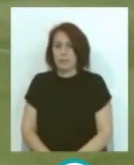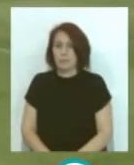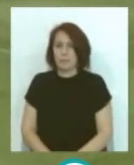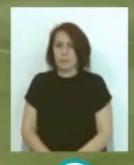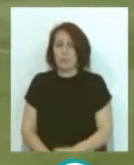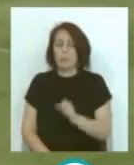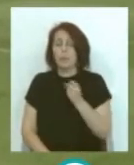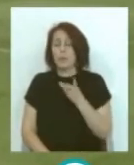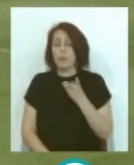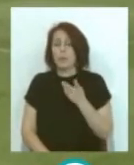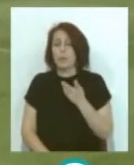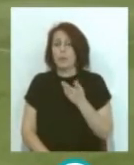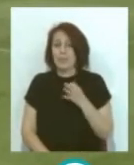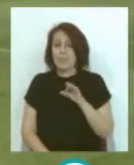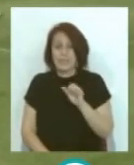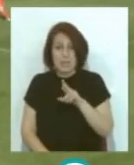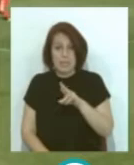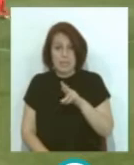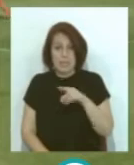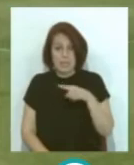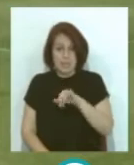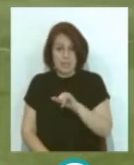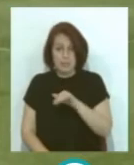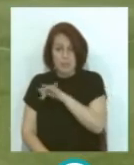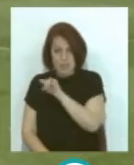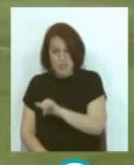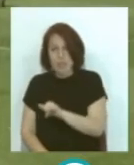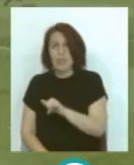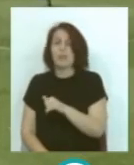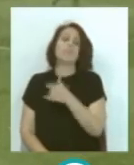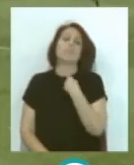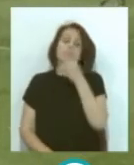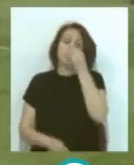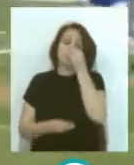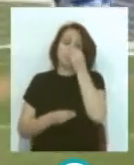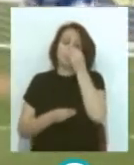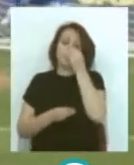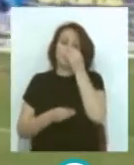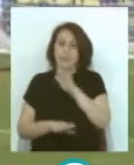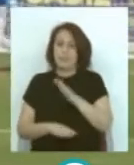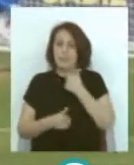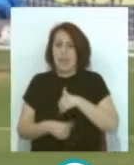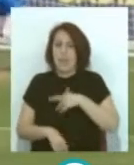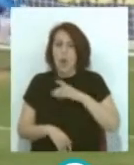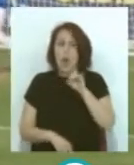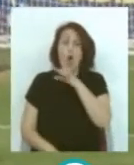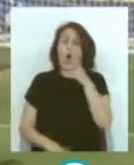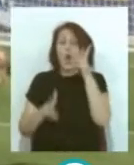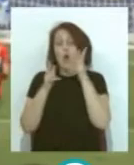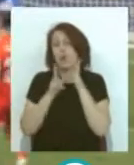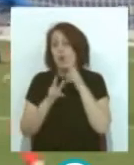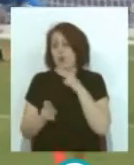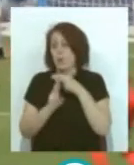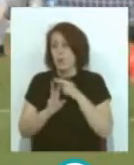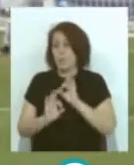este número Sergi Fernández, que estaba ya sido sustituido. Y aquí vemos el gol del honor, como quien le llaman, en